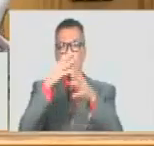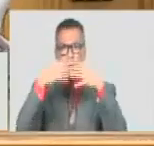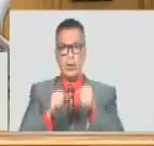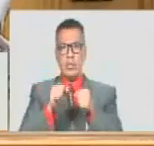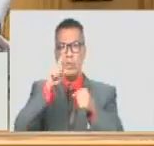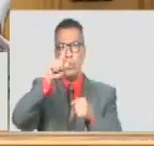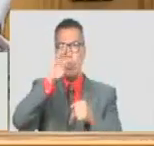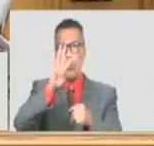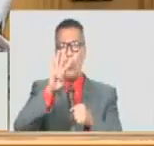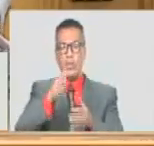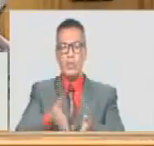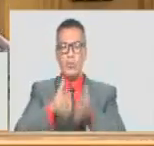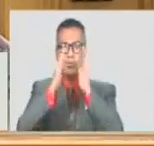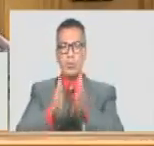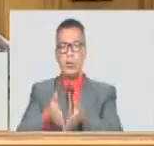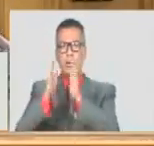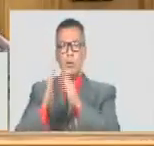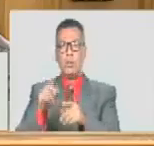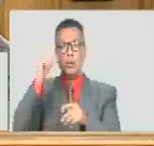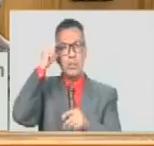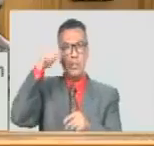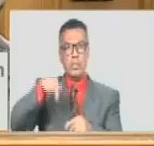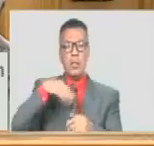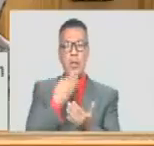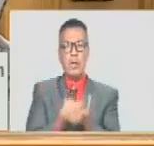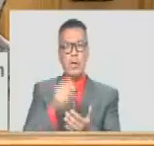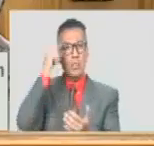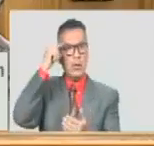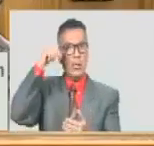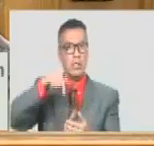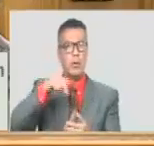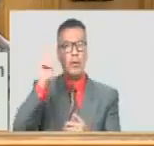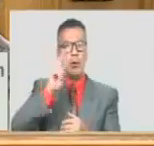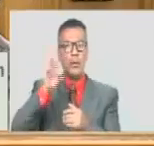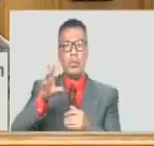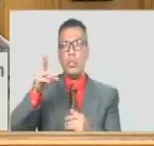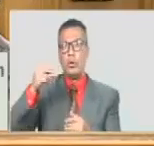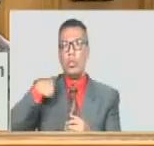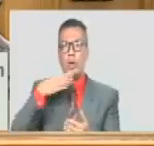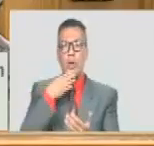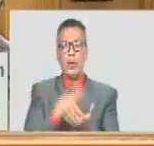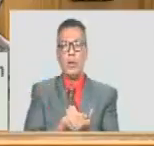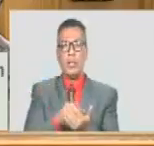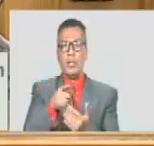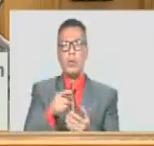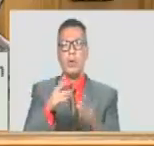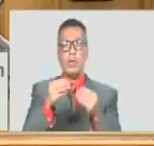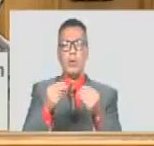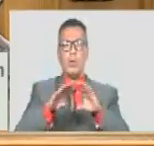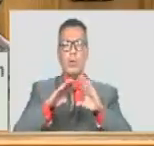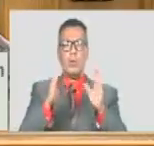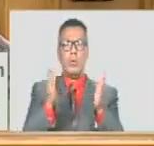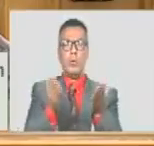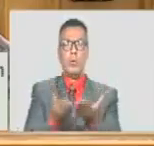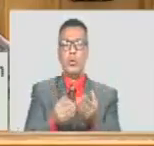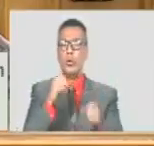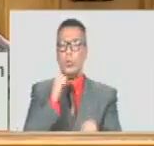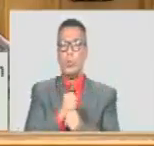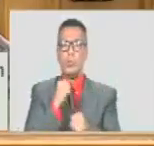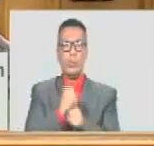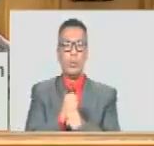Cuatro Torres. Desde ese día hasta hoy, Venezuela no ha dejado de agradecerle y el mundo todo el